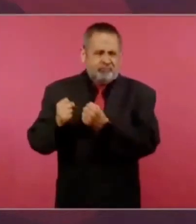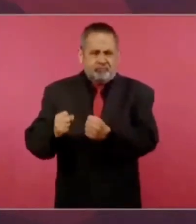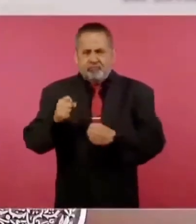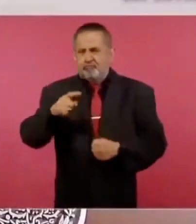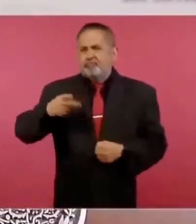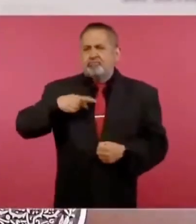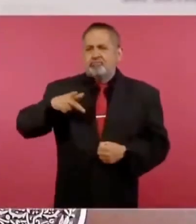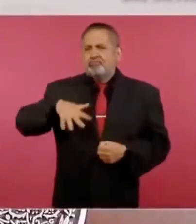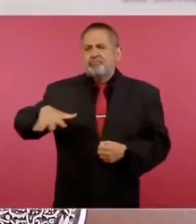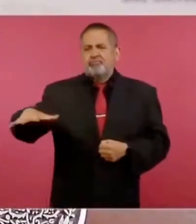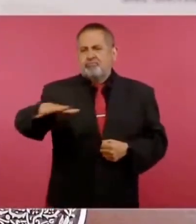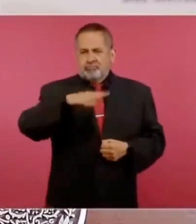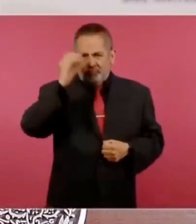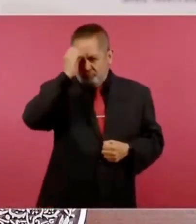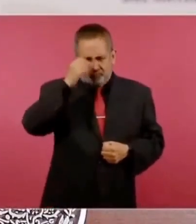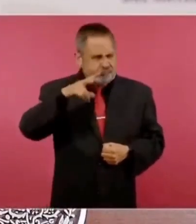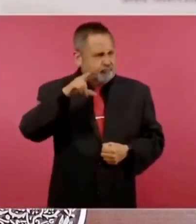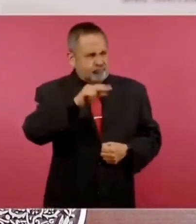pública.